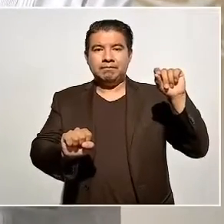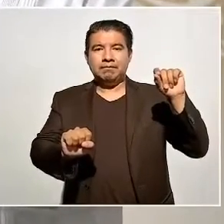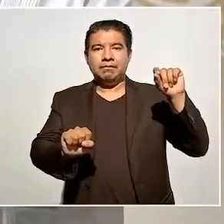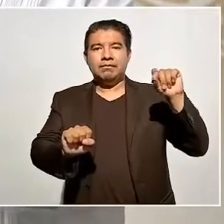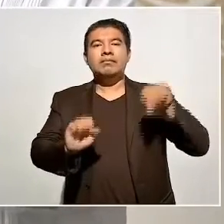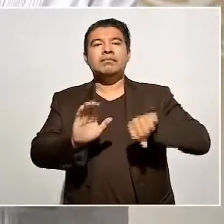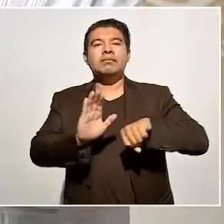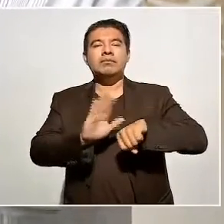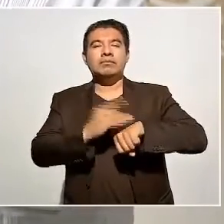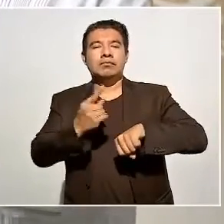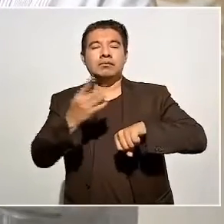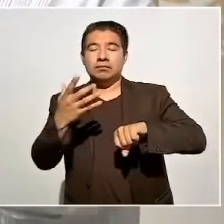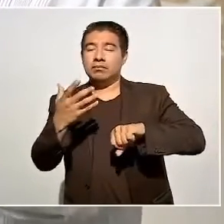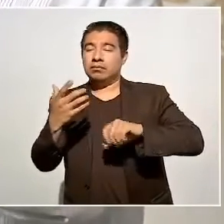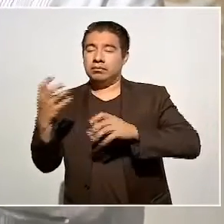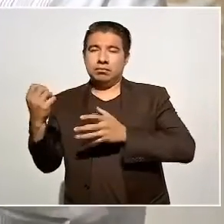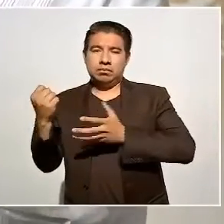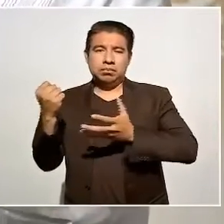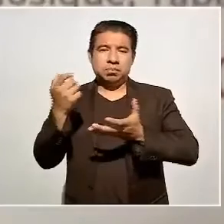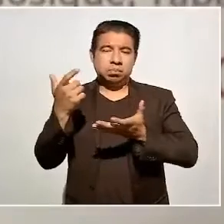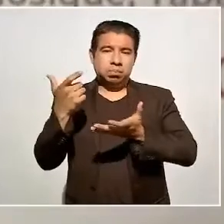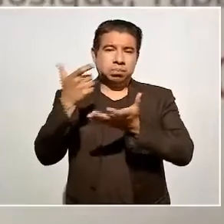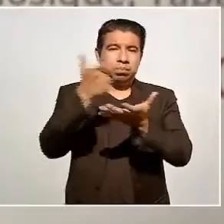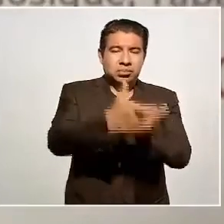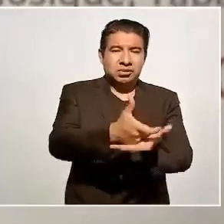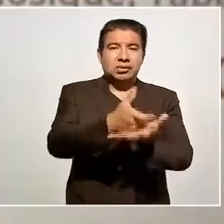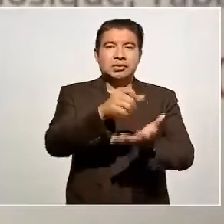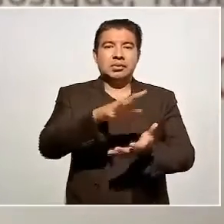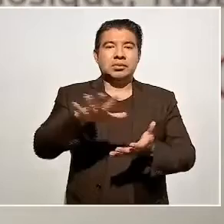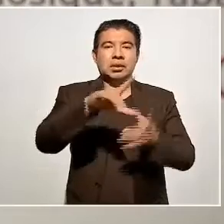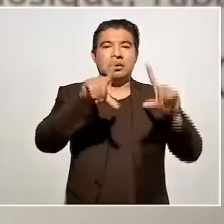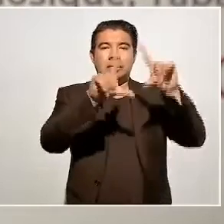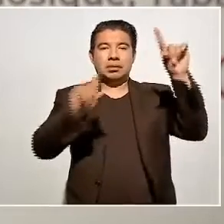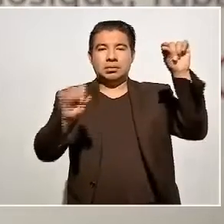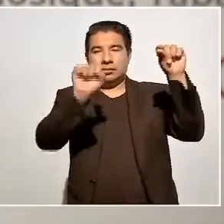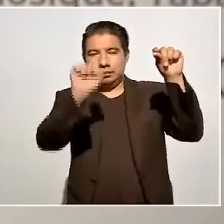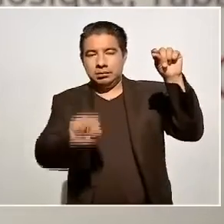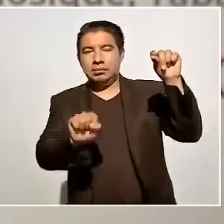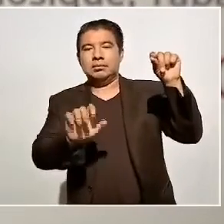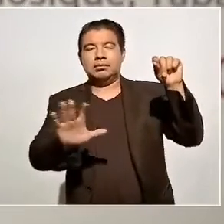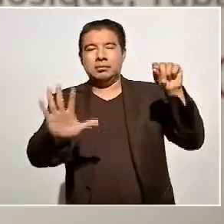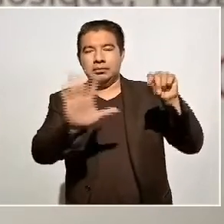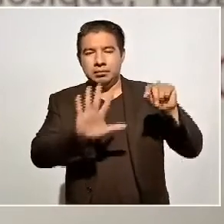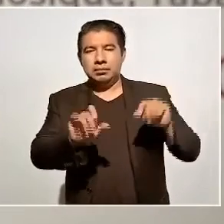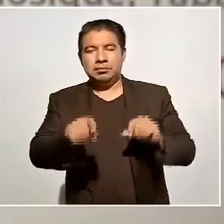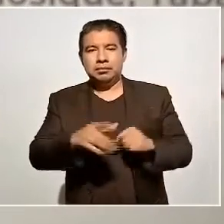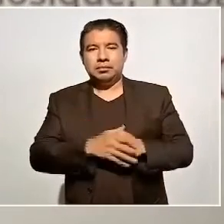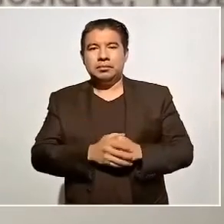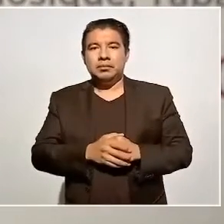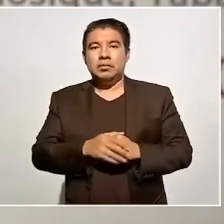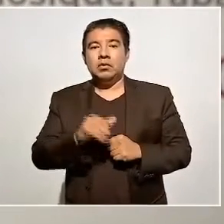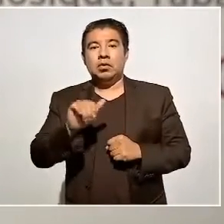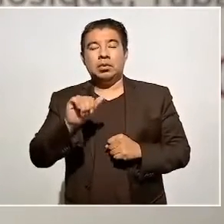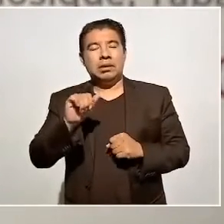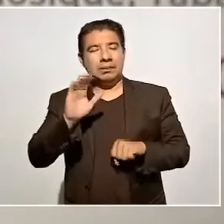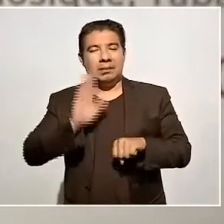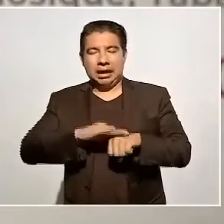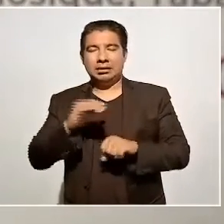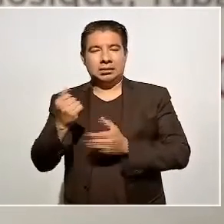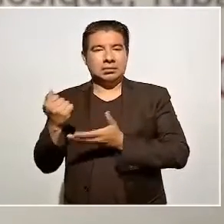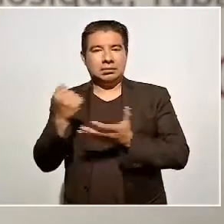más inversión pública federal ahora en el sureste que en otros